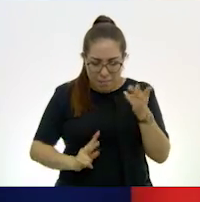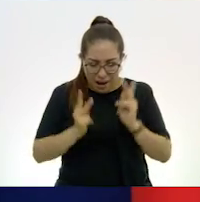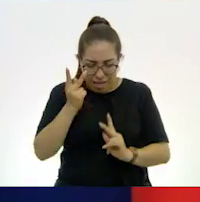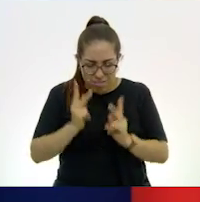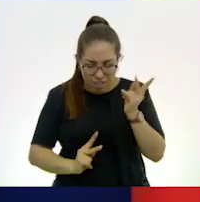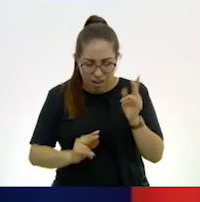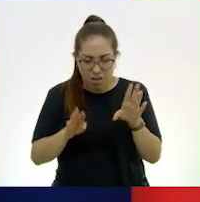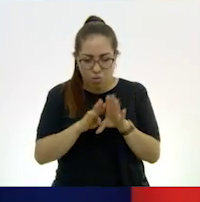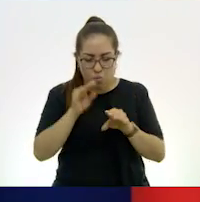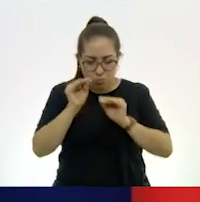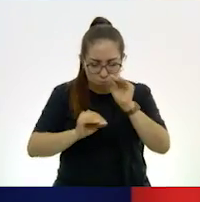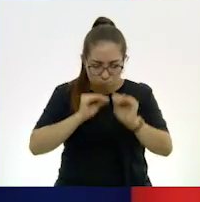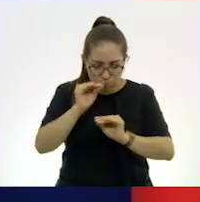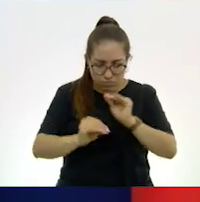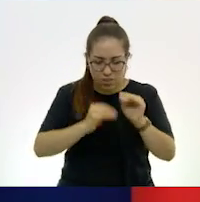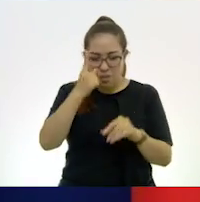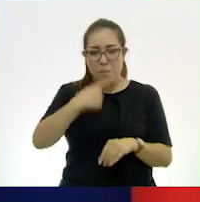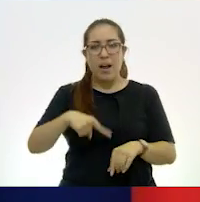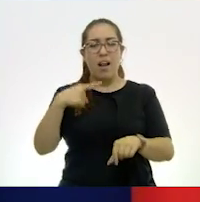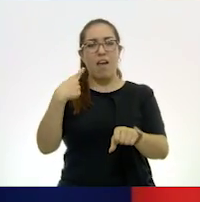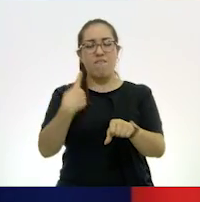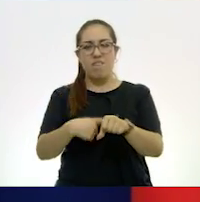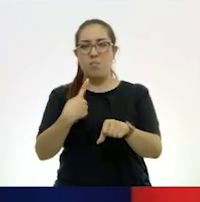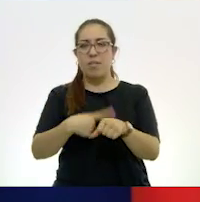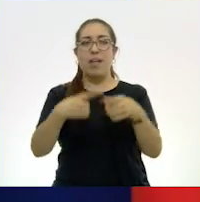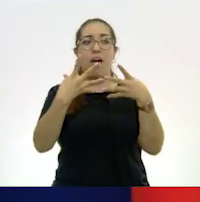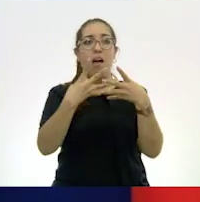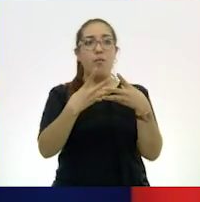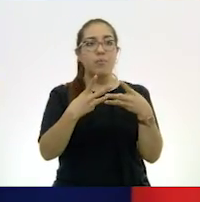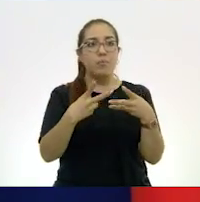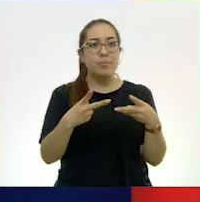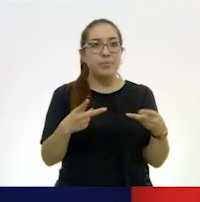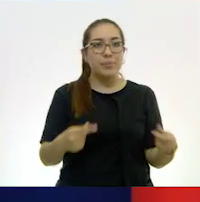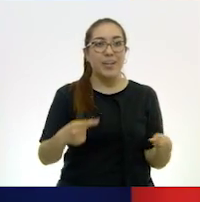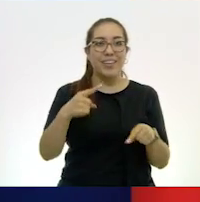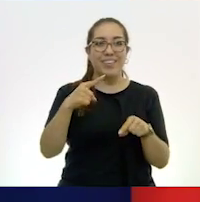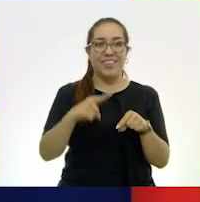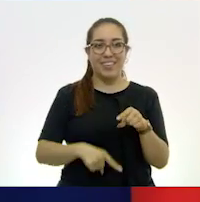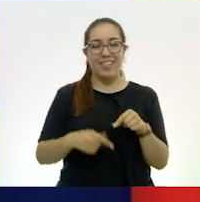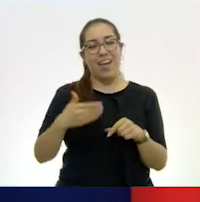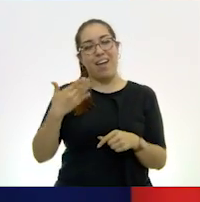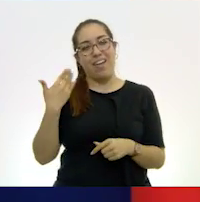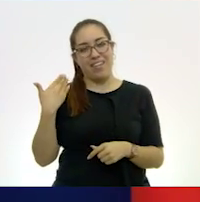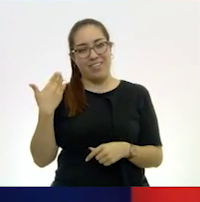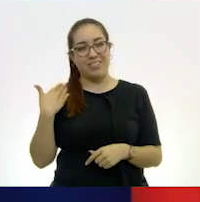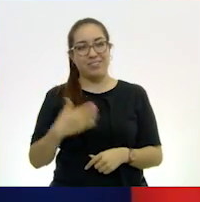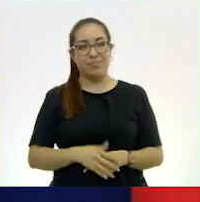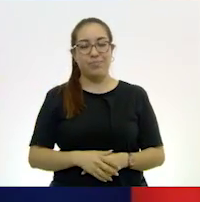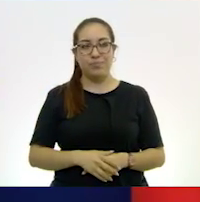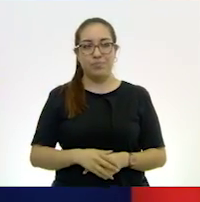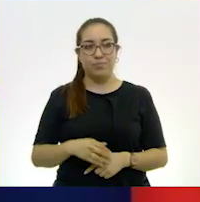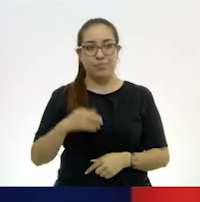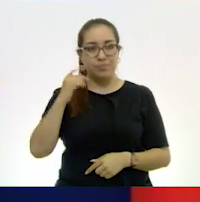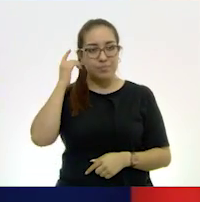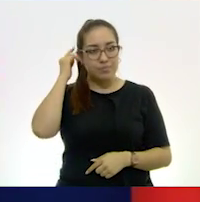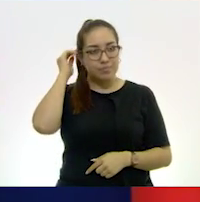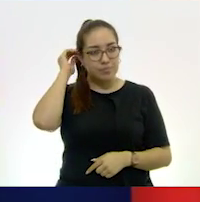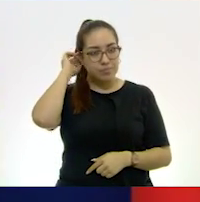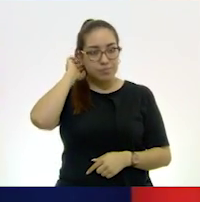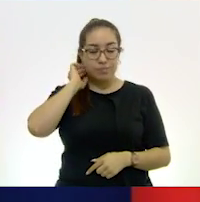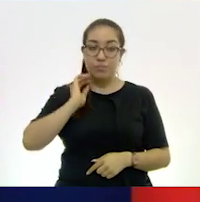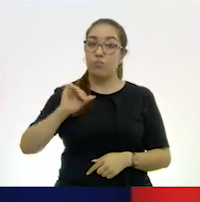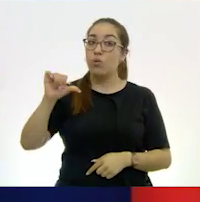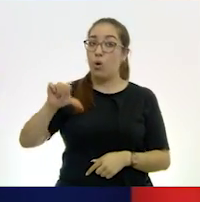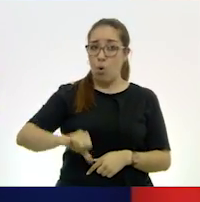con plantas para calmar o sanar algún malestar que se tenía en ese momento y que hoy en día